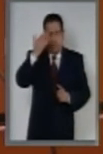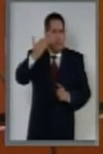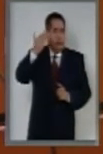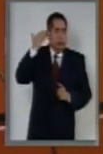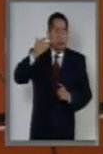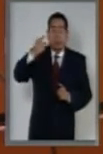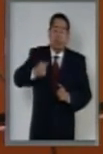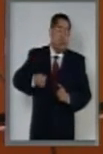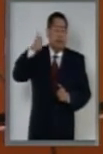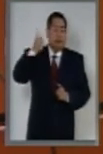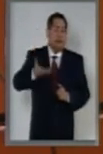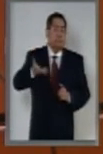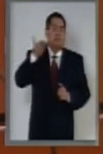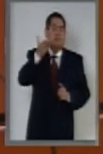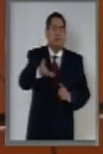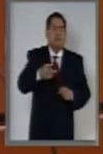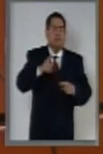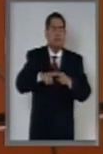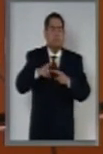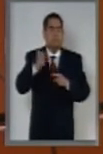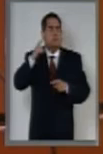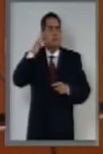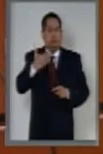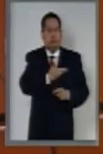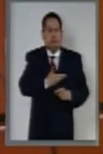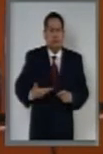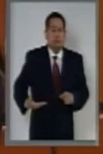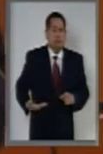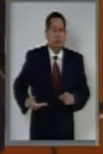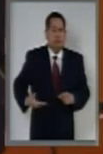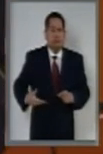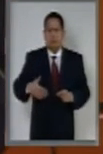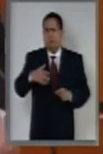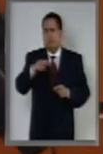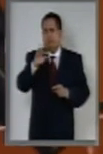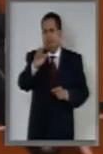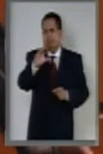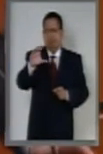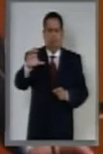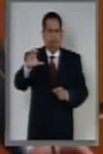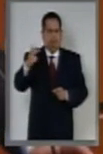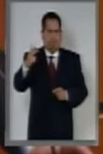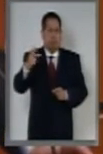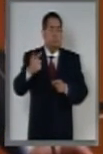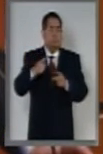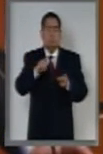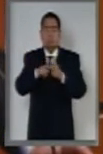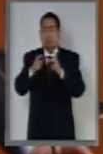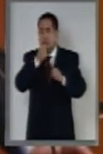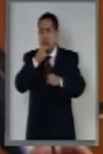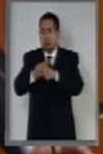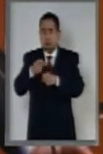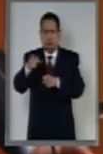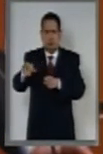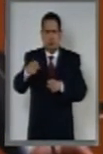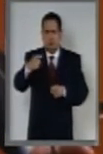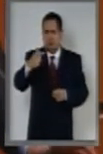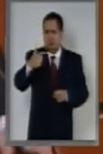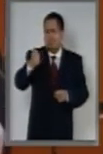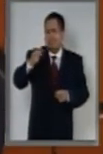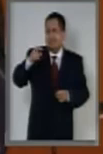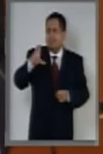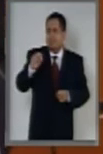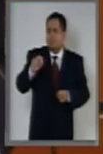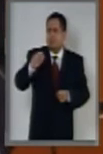primera iniciativa promovida por el presidente entonces Felipe Calderón y el secretario de Seguridad Pública, Genaro García